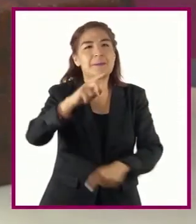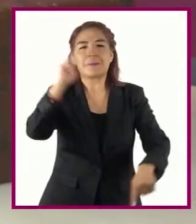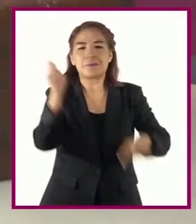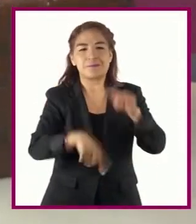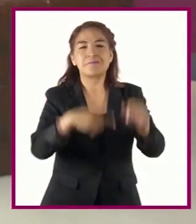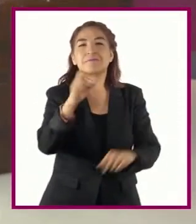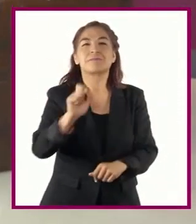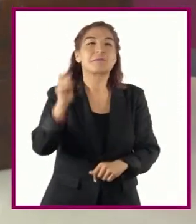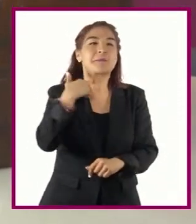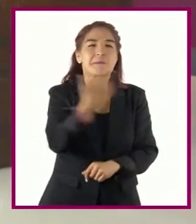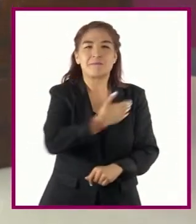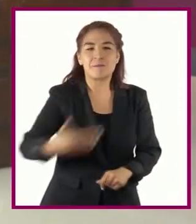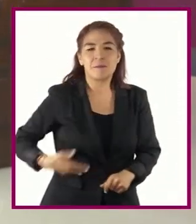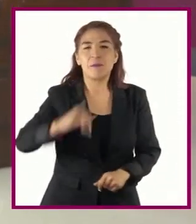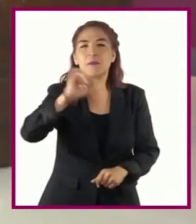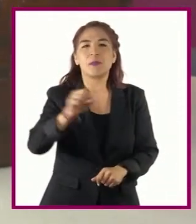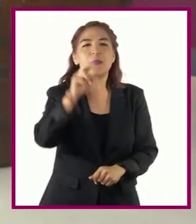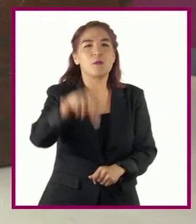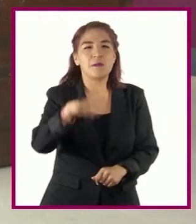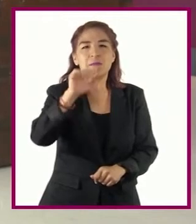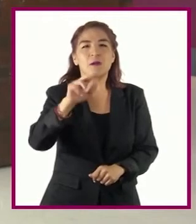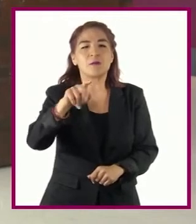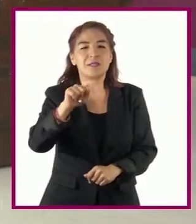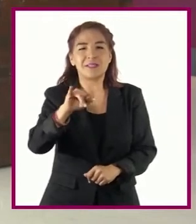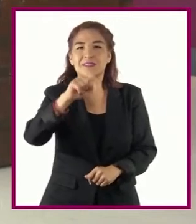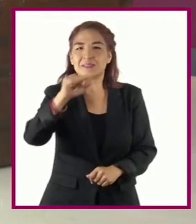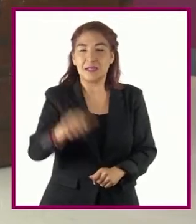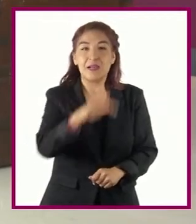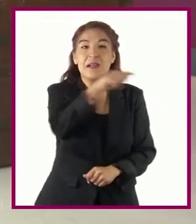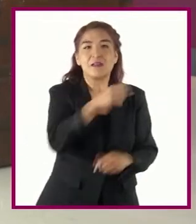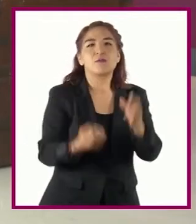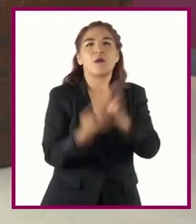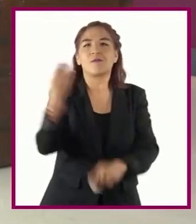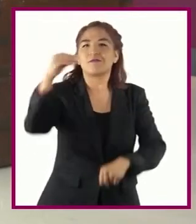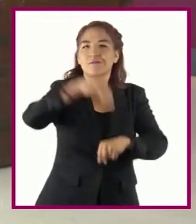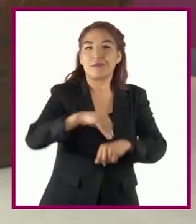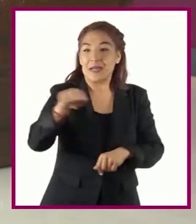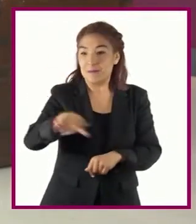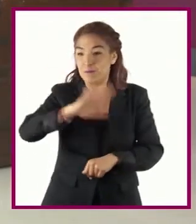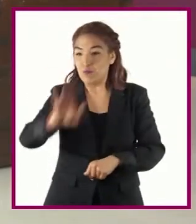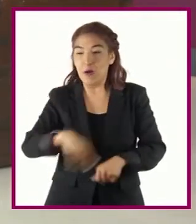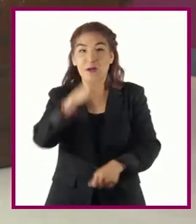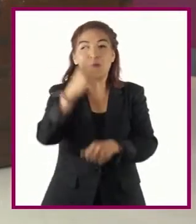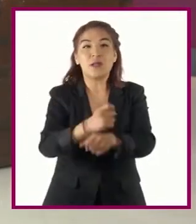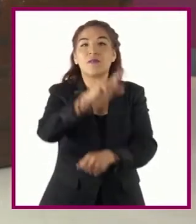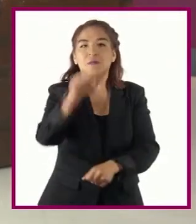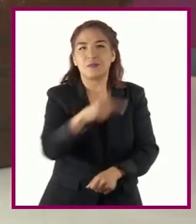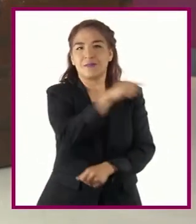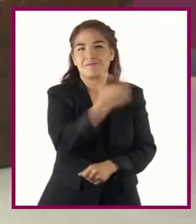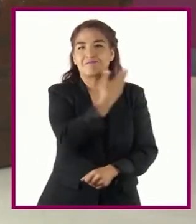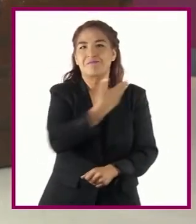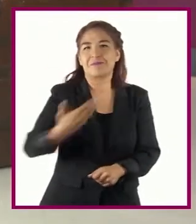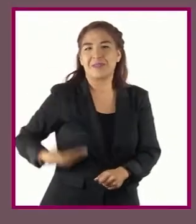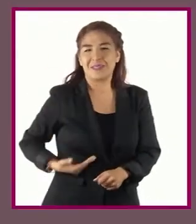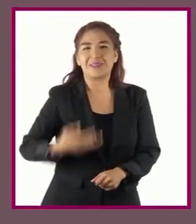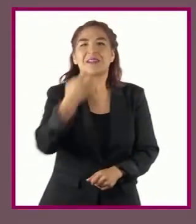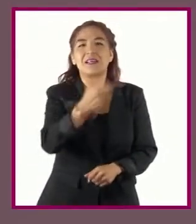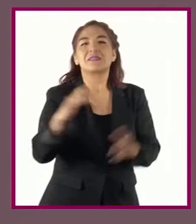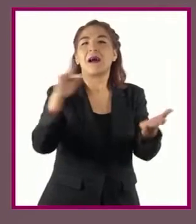Juan Bautista Sacasa y erigirse como mandatario de Nicaragua al año siguiente, con el apoyo